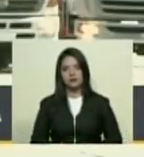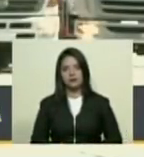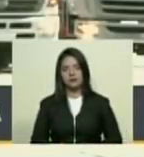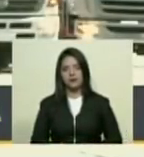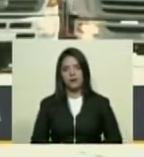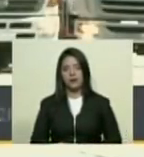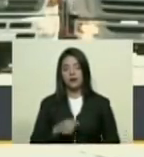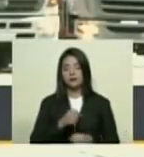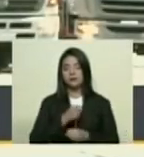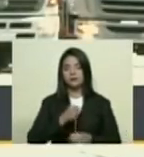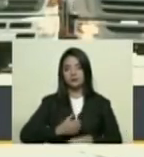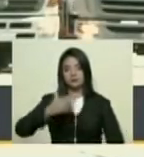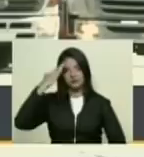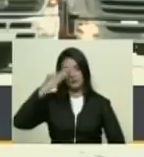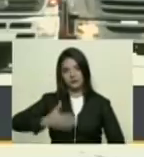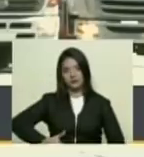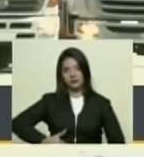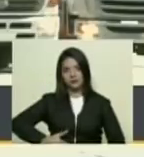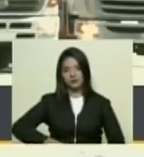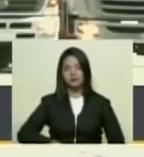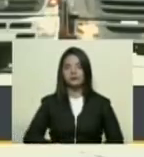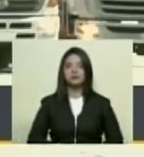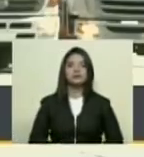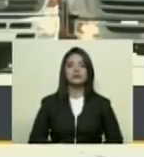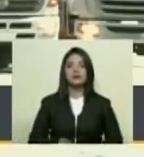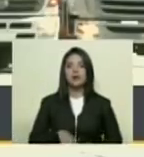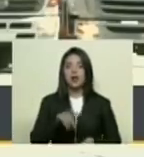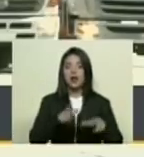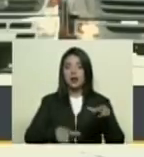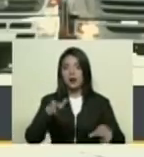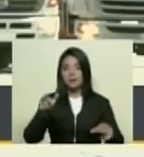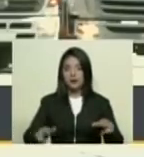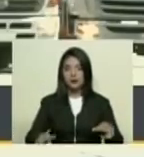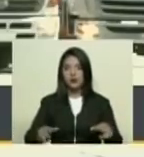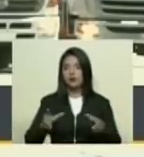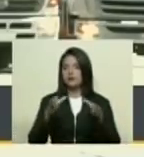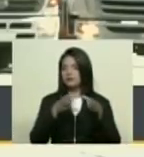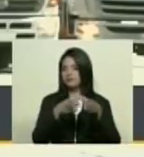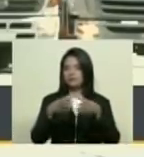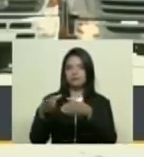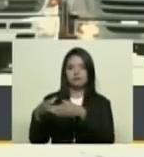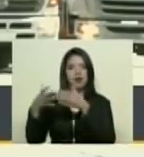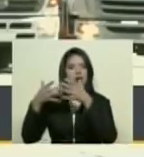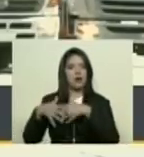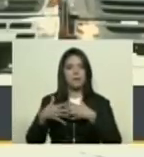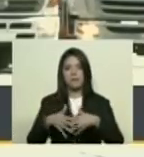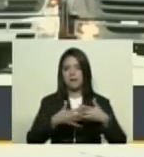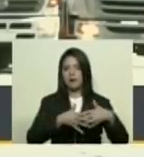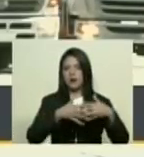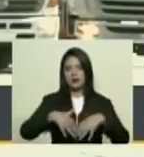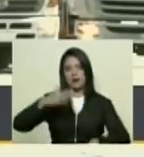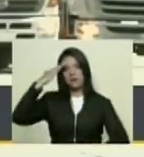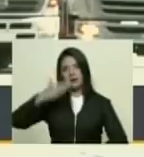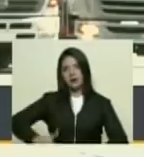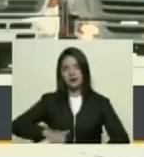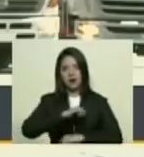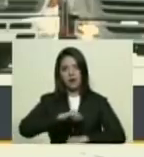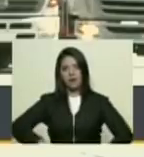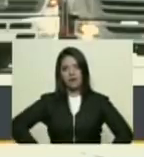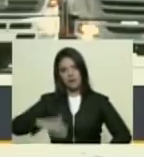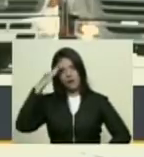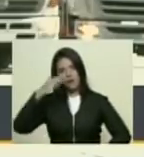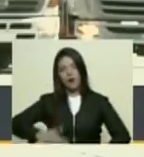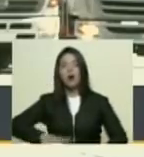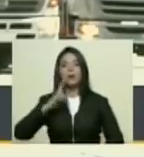los funcionarios y el personal que integra todas las empresas militares de la Fuerza Armada Nacional